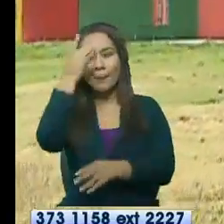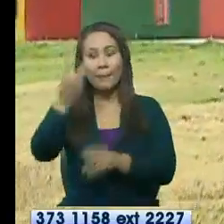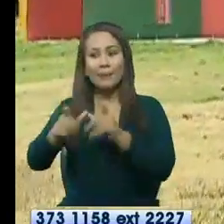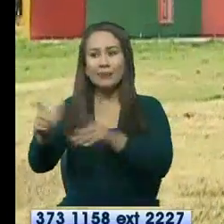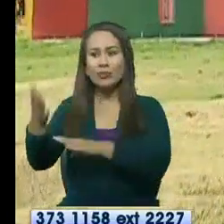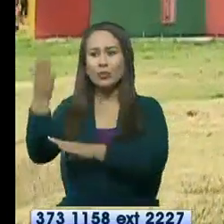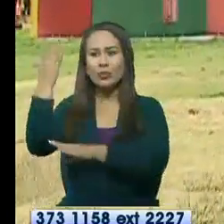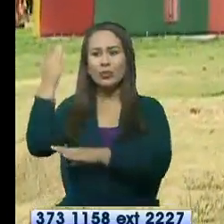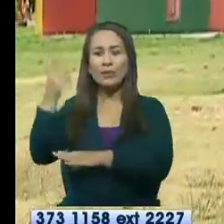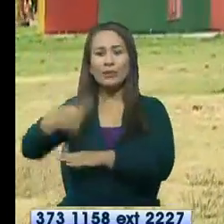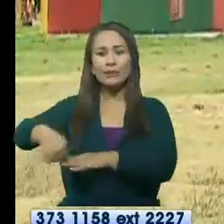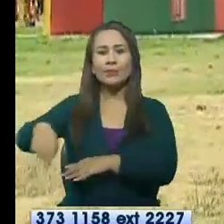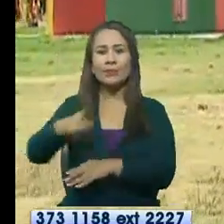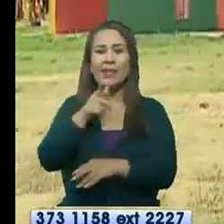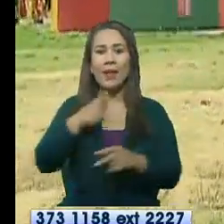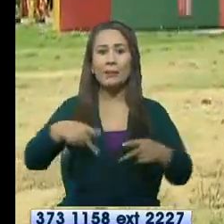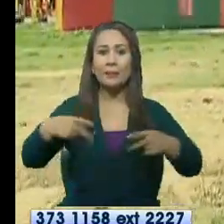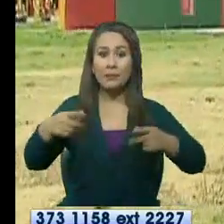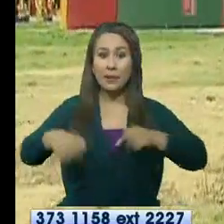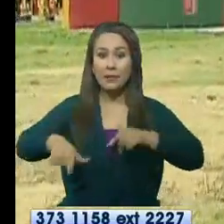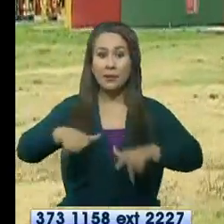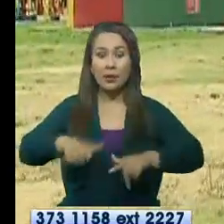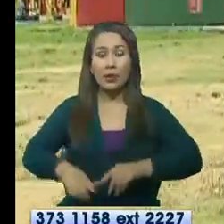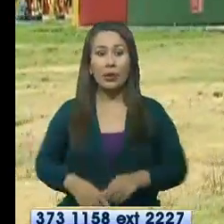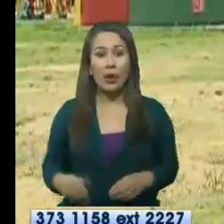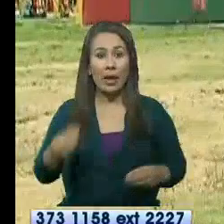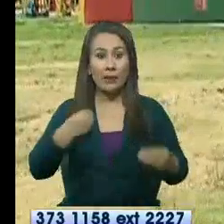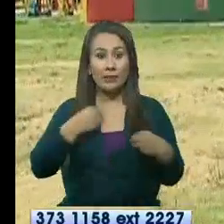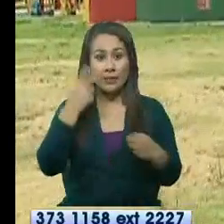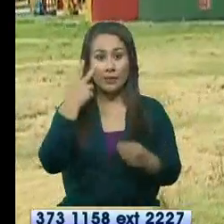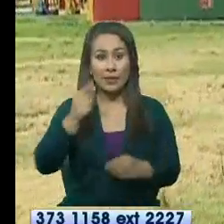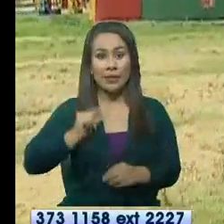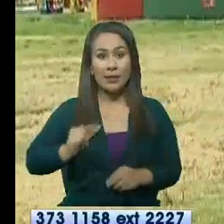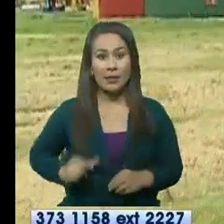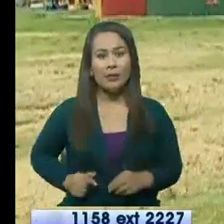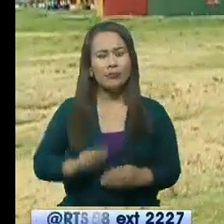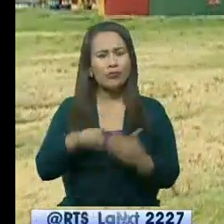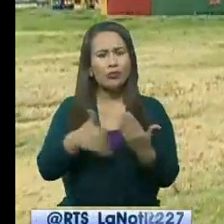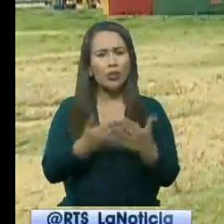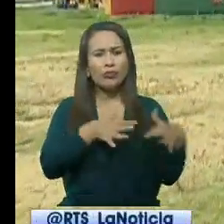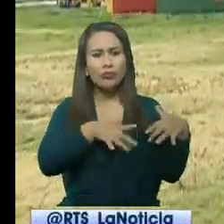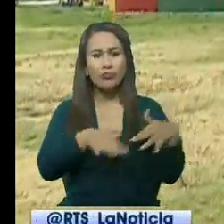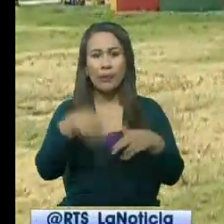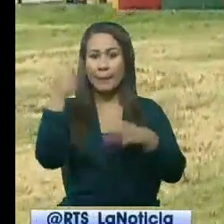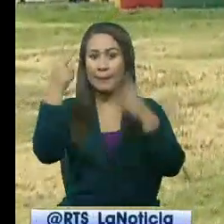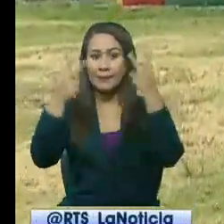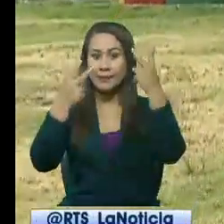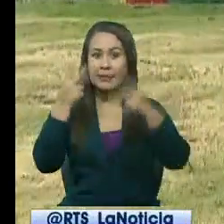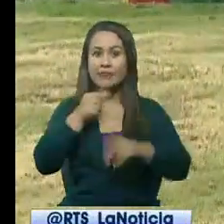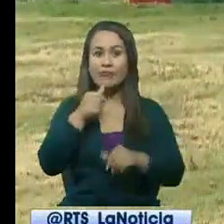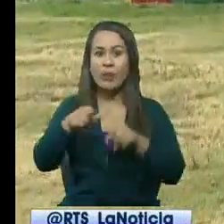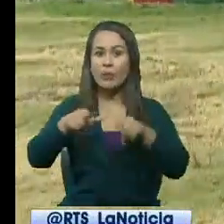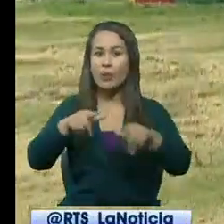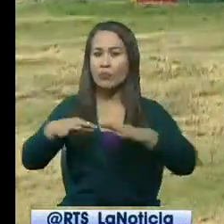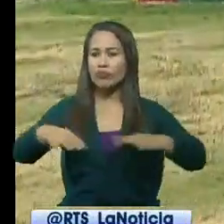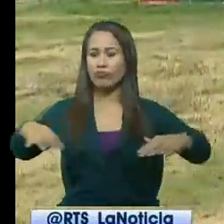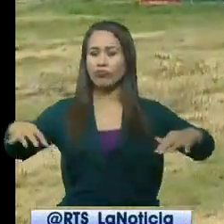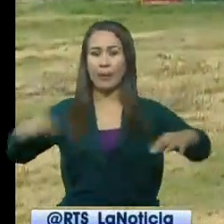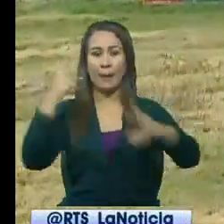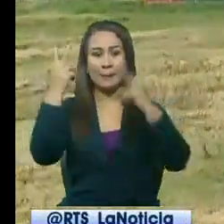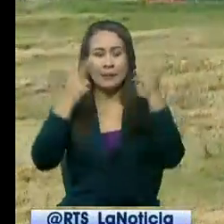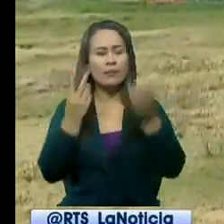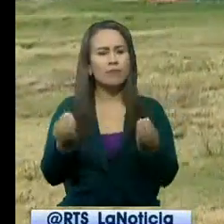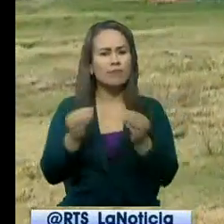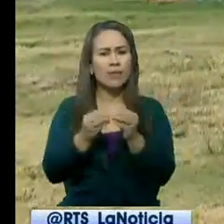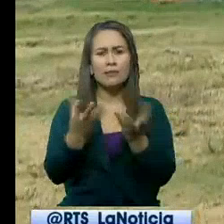los cayambis, que aún habitan en el lugar. Se caracteriza por su atractivo turístico, por sus particulares espacios de recreación, sus